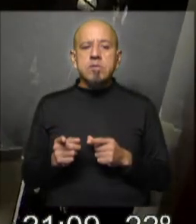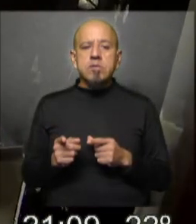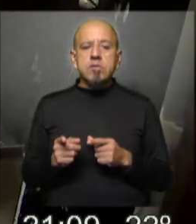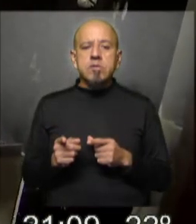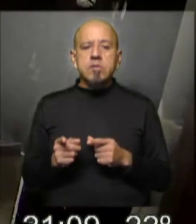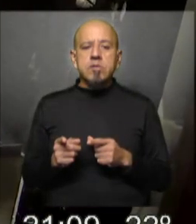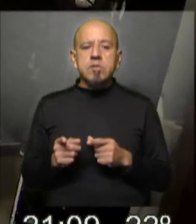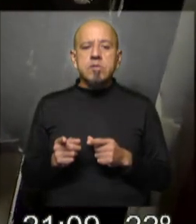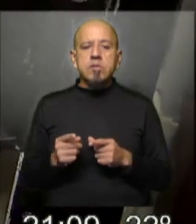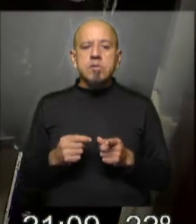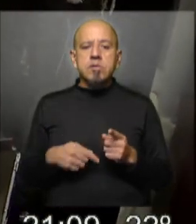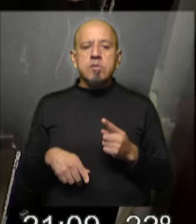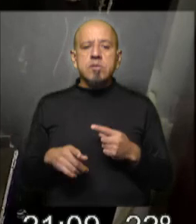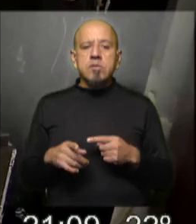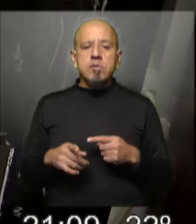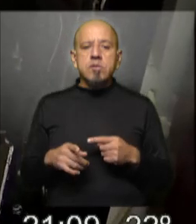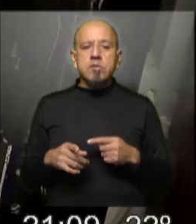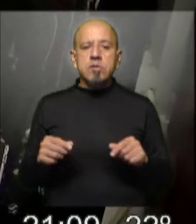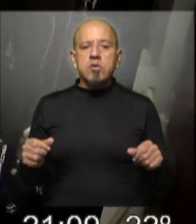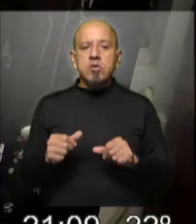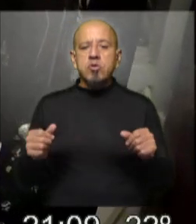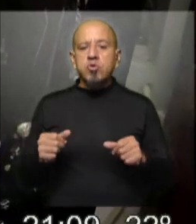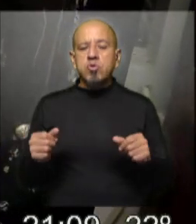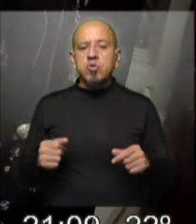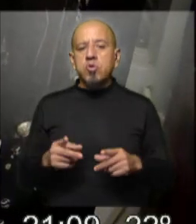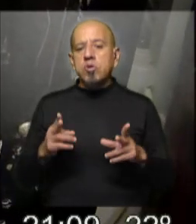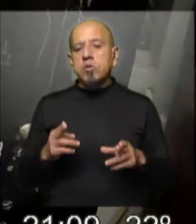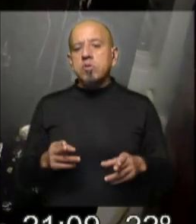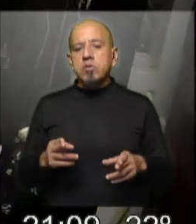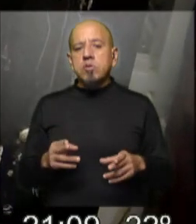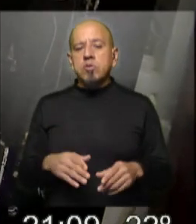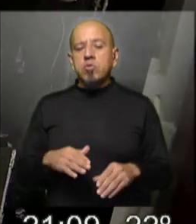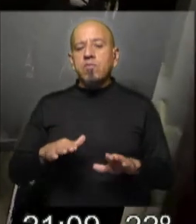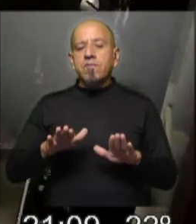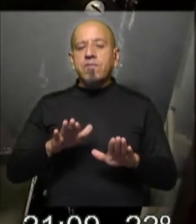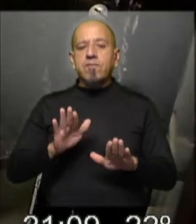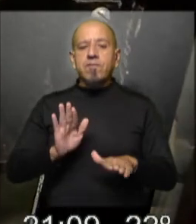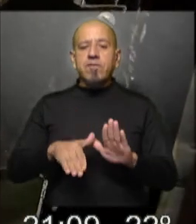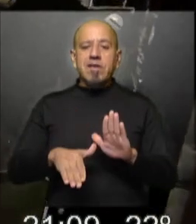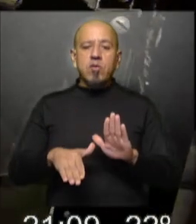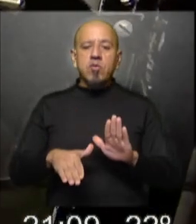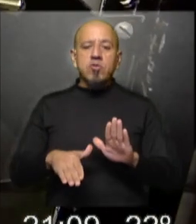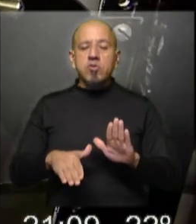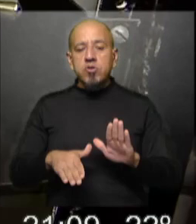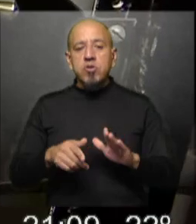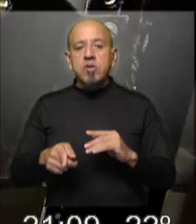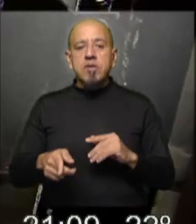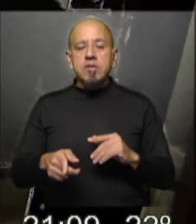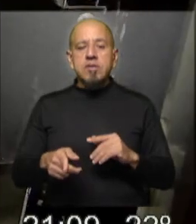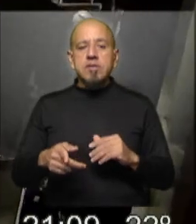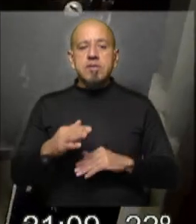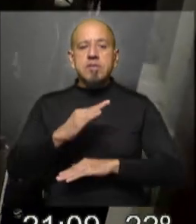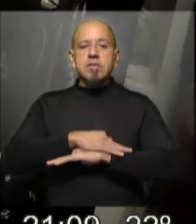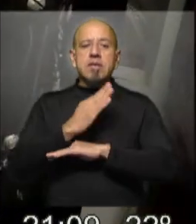diseñó un sistema de una cortadora de disco con un freno de camión, una cosa de...